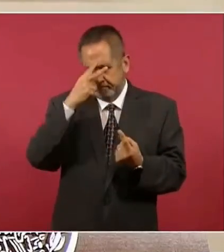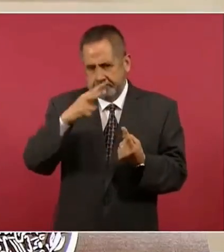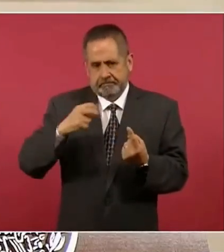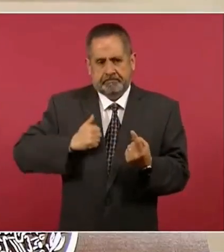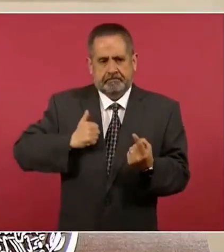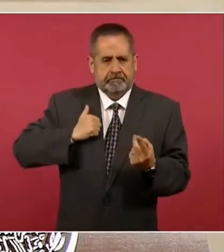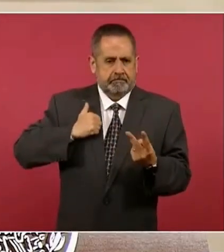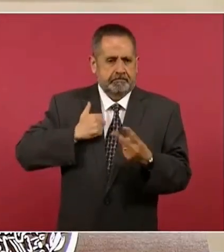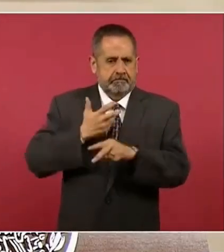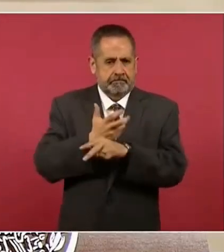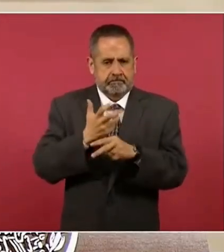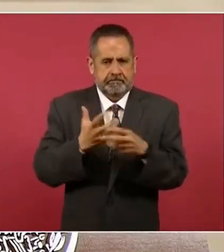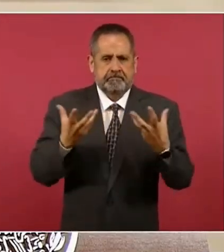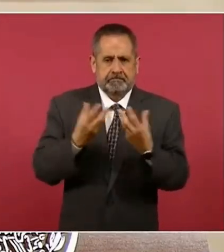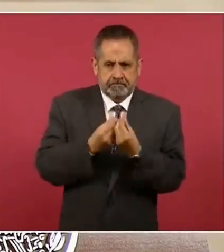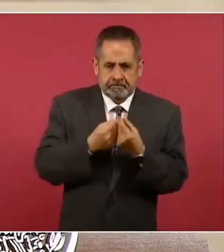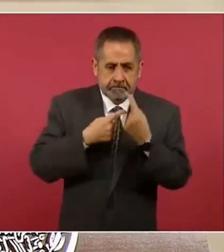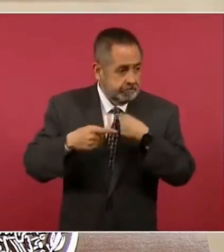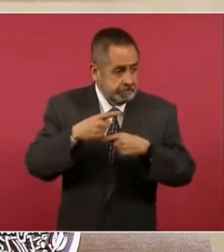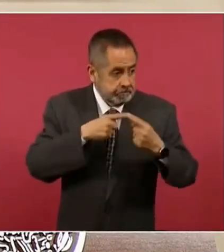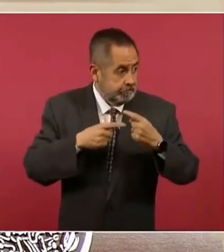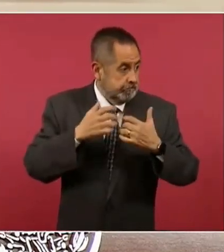van a haber comunicados